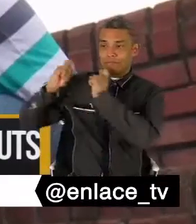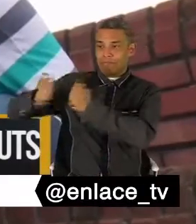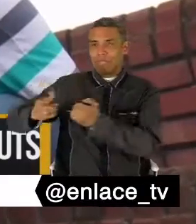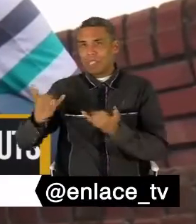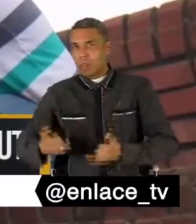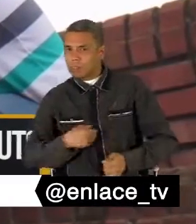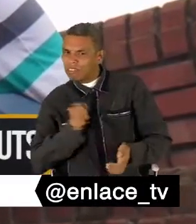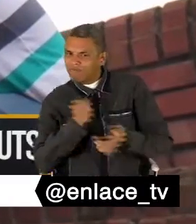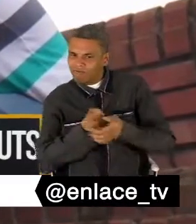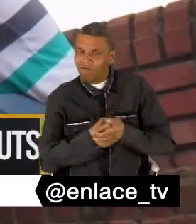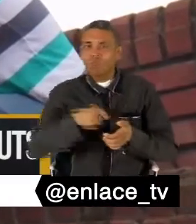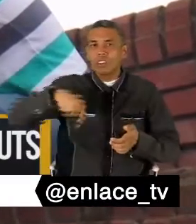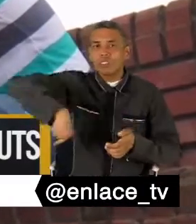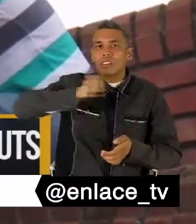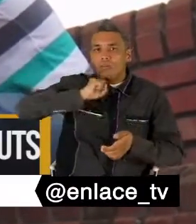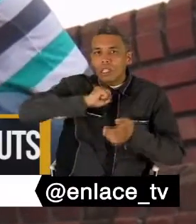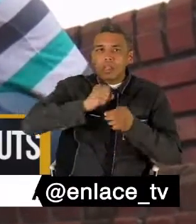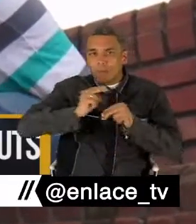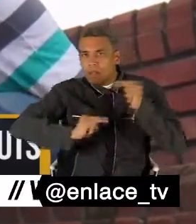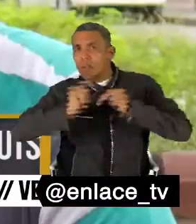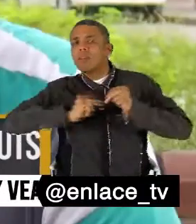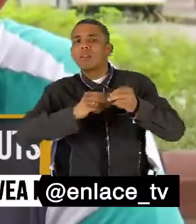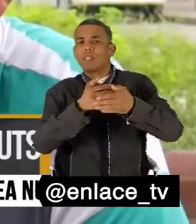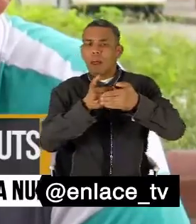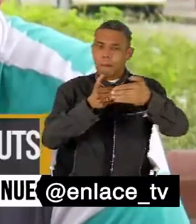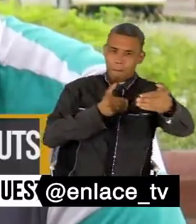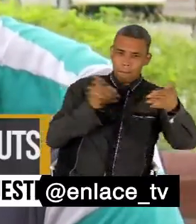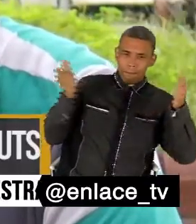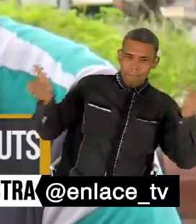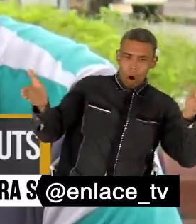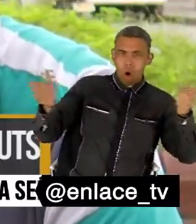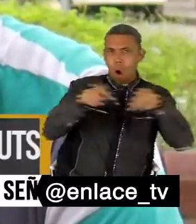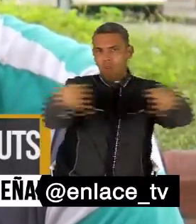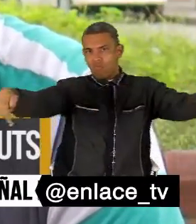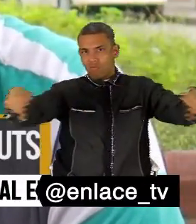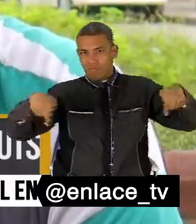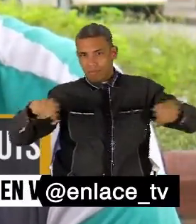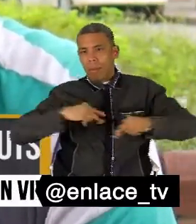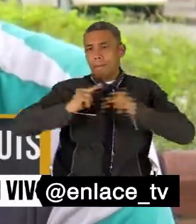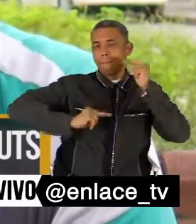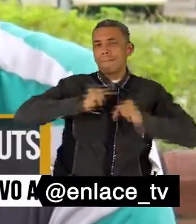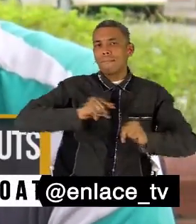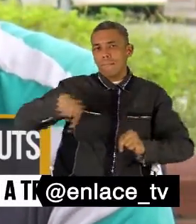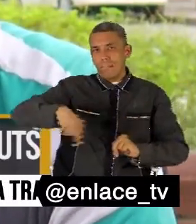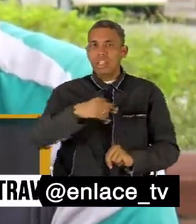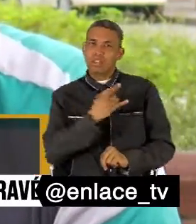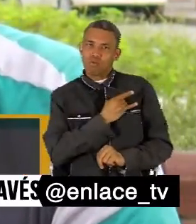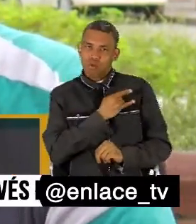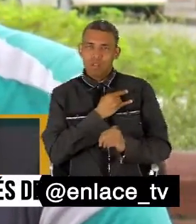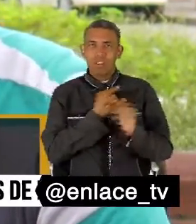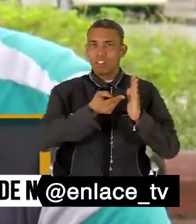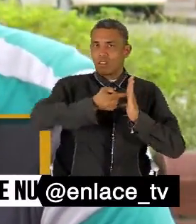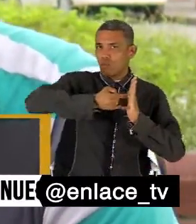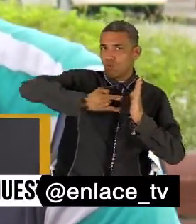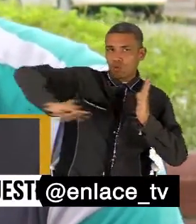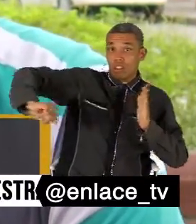las UTS en el puerto petrolero. Ante todo, eso es uno de nuestros grandes sueños, aprovechando que se nos ha otorgado desde